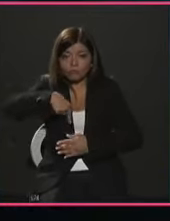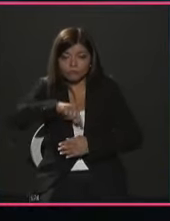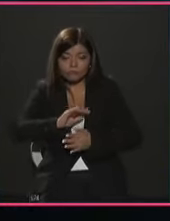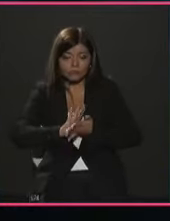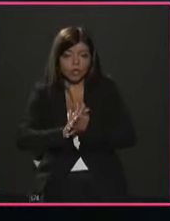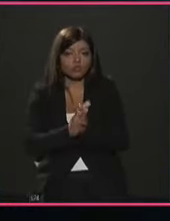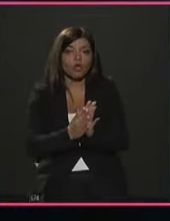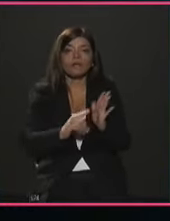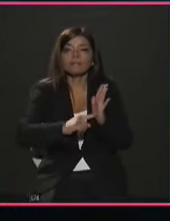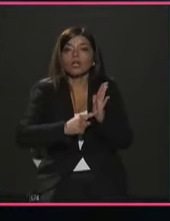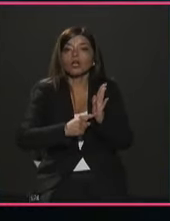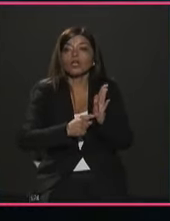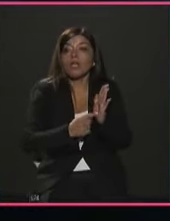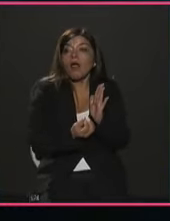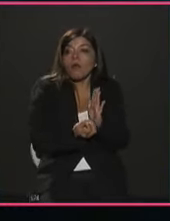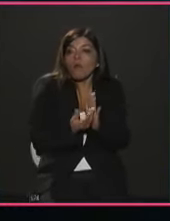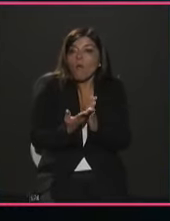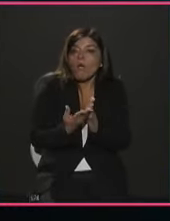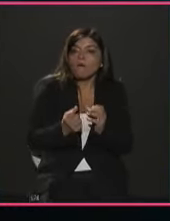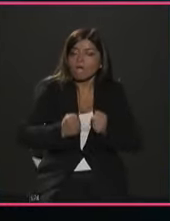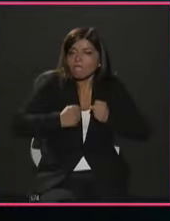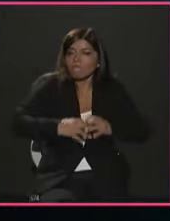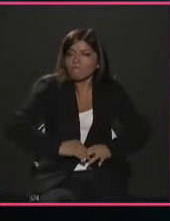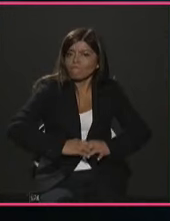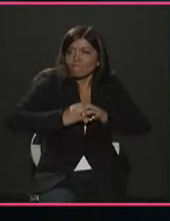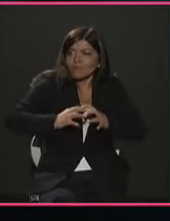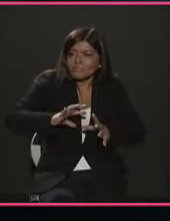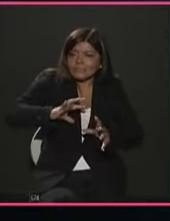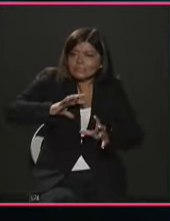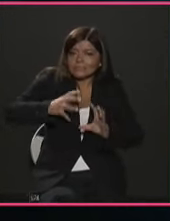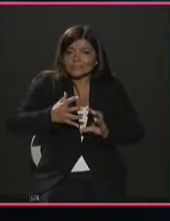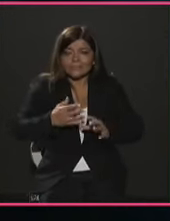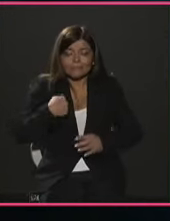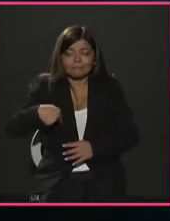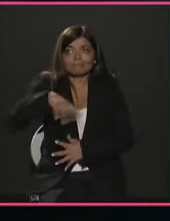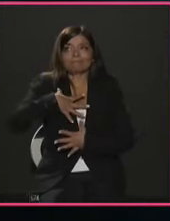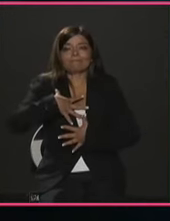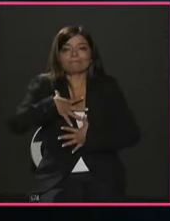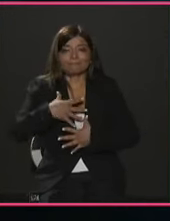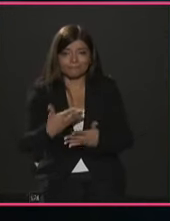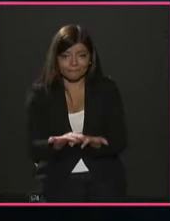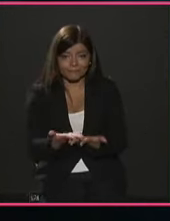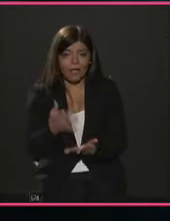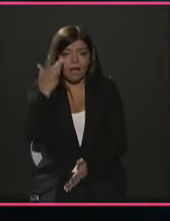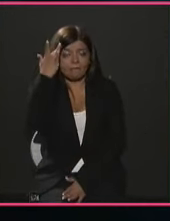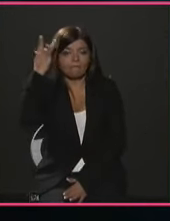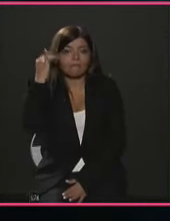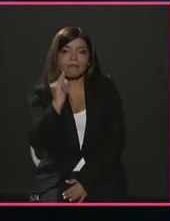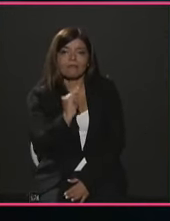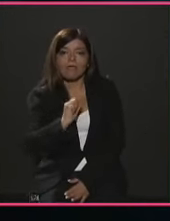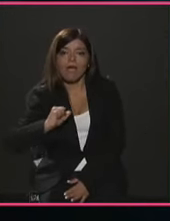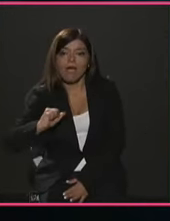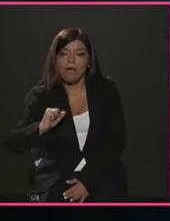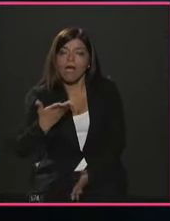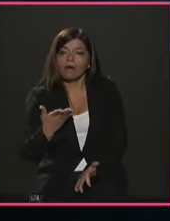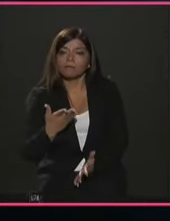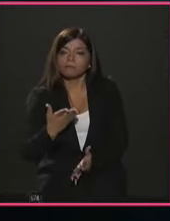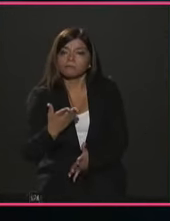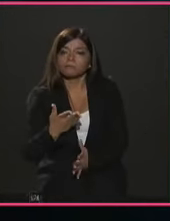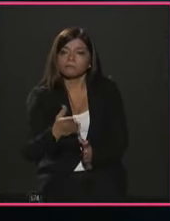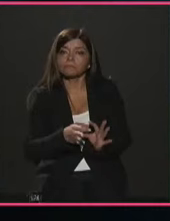toda tecnología emergente poderosa y disruptiva la Inteligencia artificial tiene un